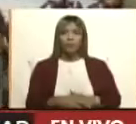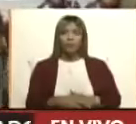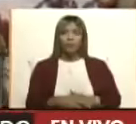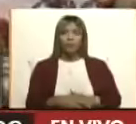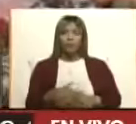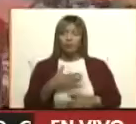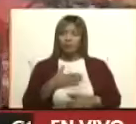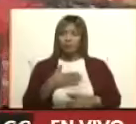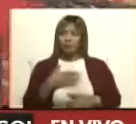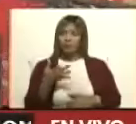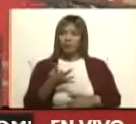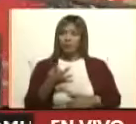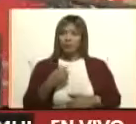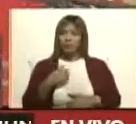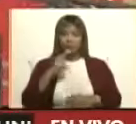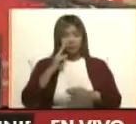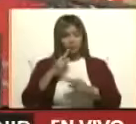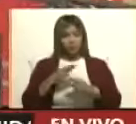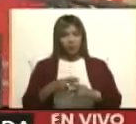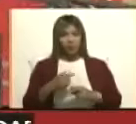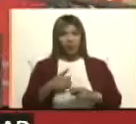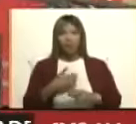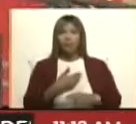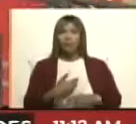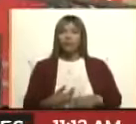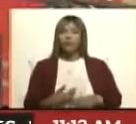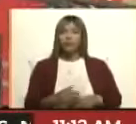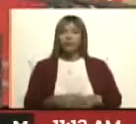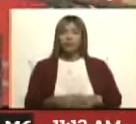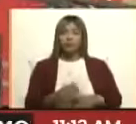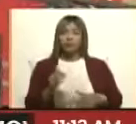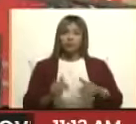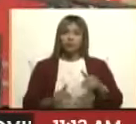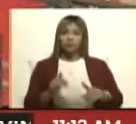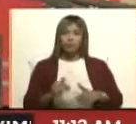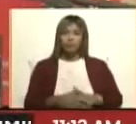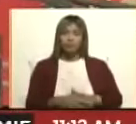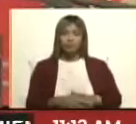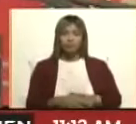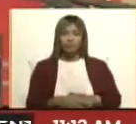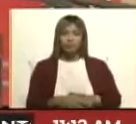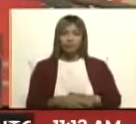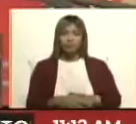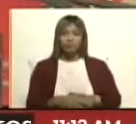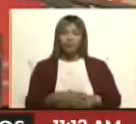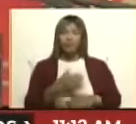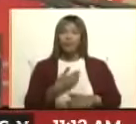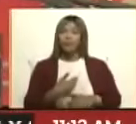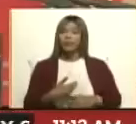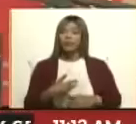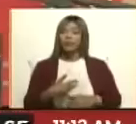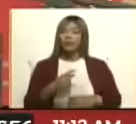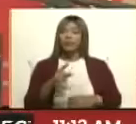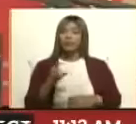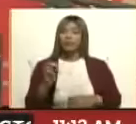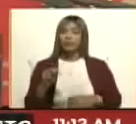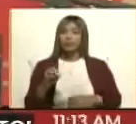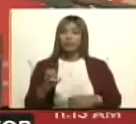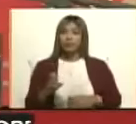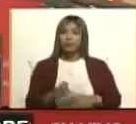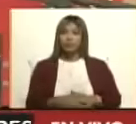Para mí es un verdadero honor, como presidente del Poder Electoral y presidente del Consejo Nacional